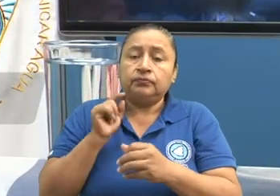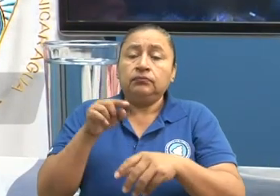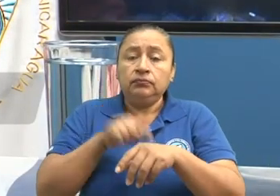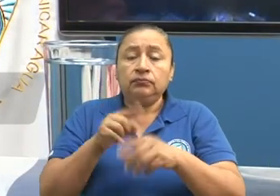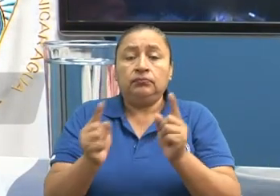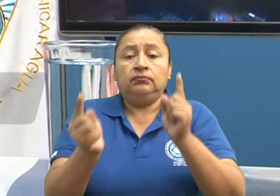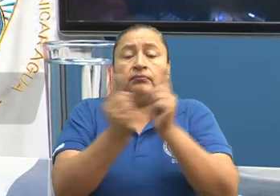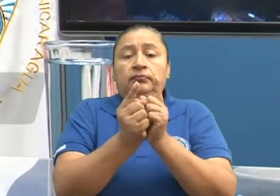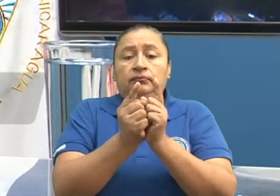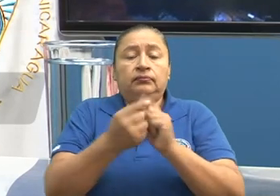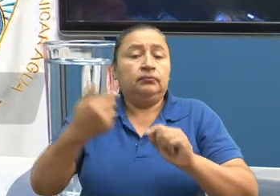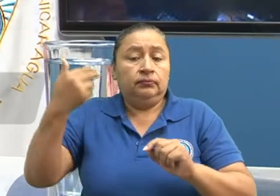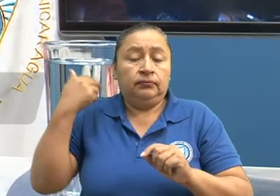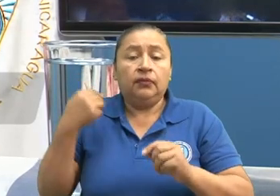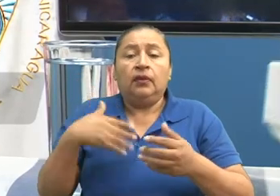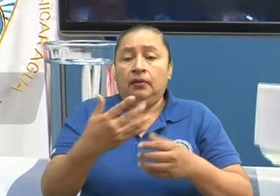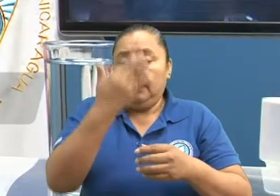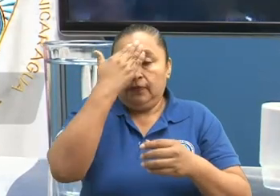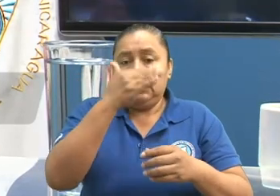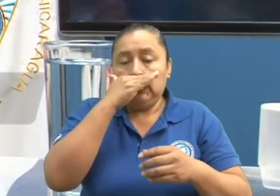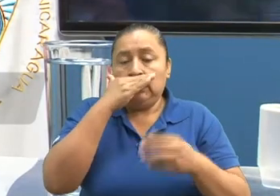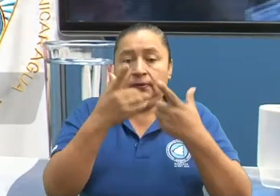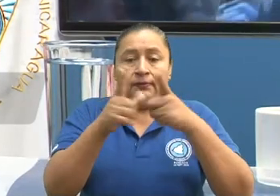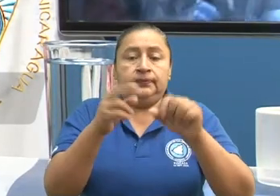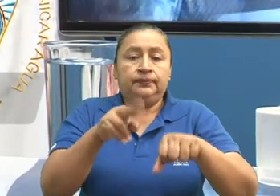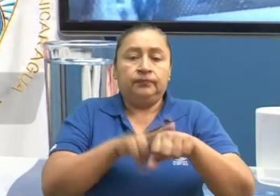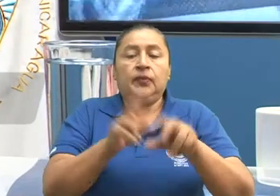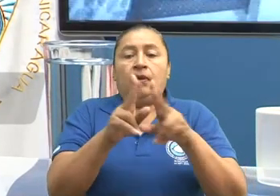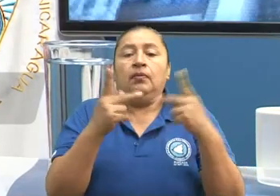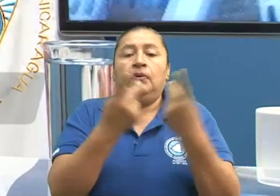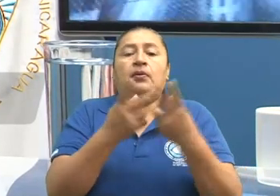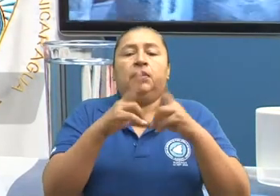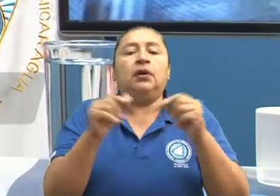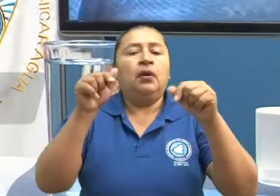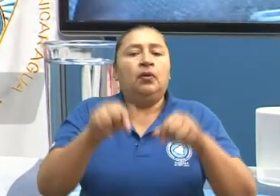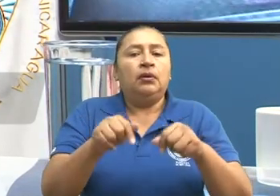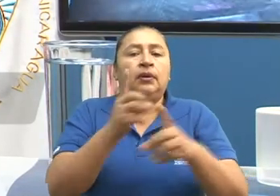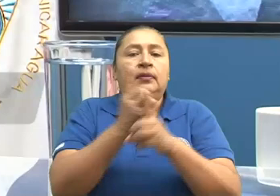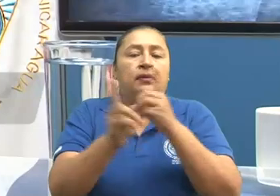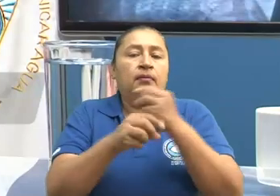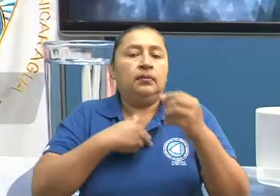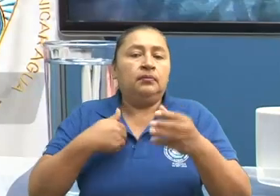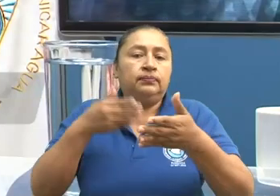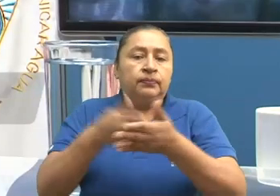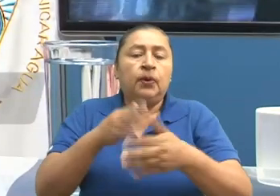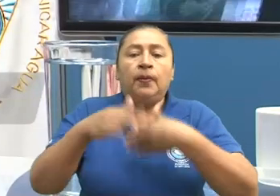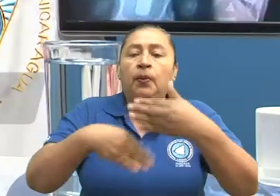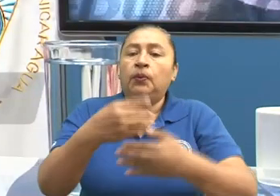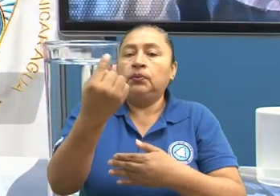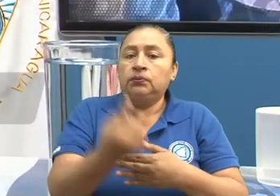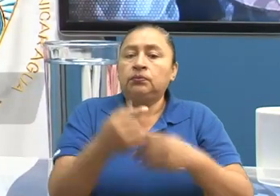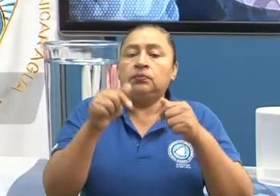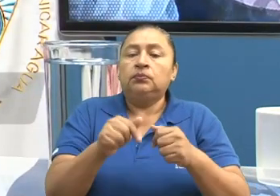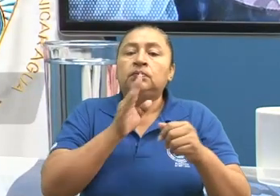encuentro histórico, tanto del Frente Sandinista de Liberación Nacional como del pueblo nicaragüense. Ahora mismo debemos hacer una pausa, pero al volver quisiera que